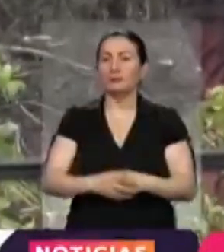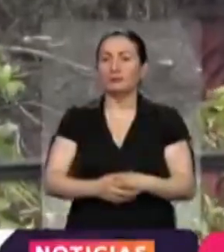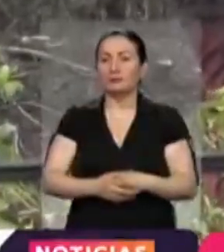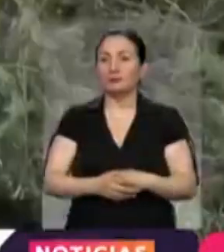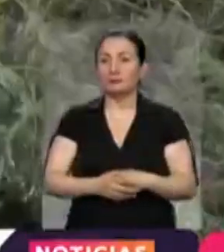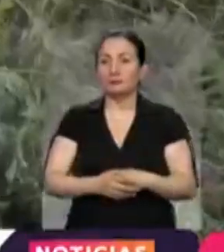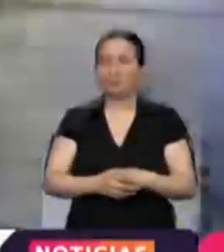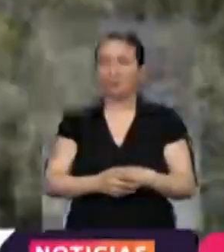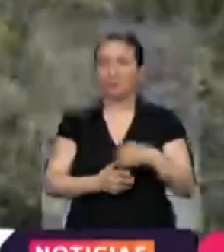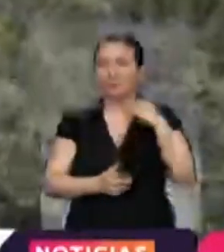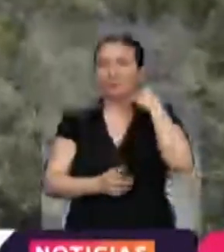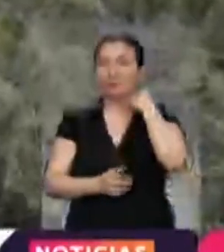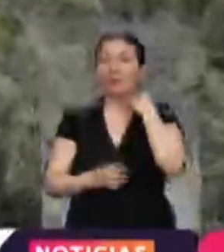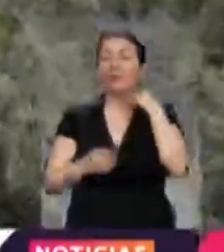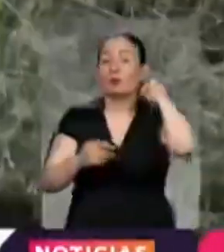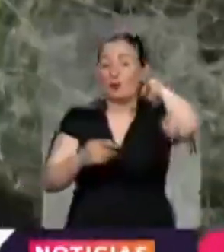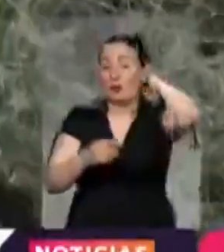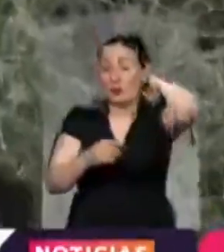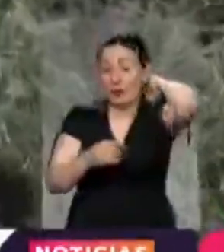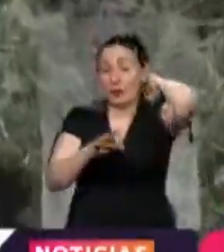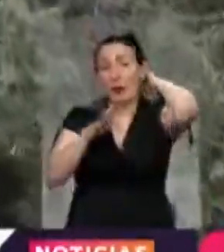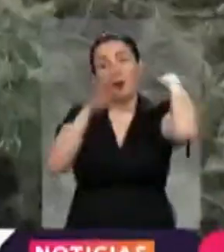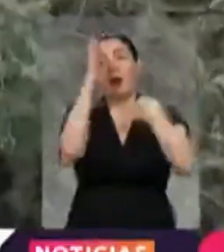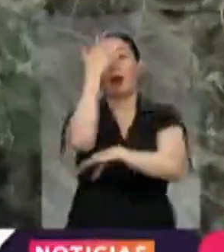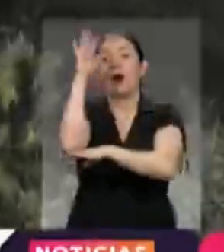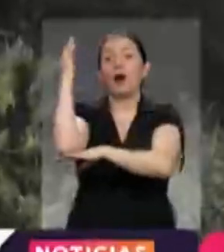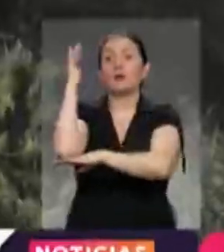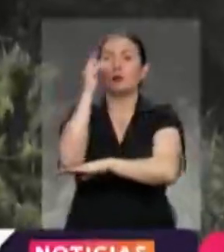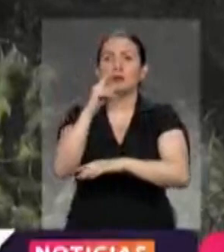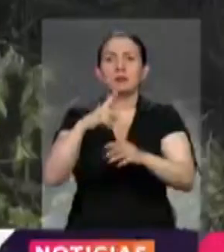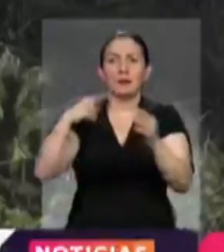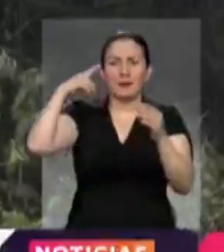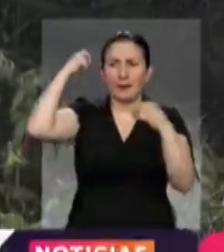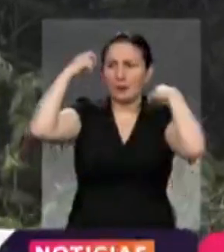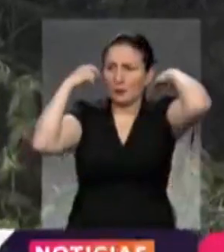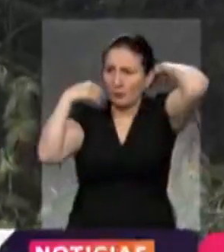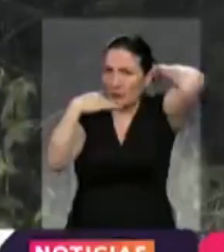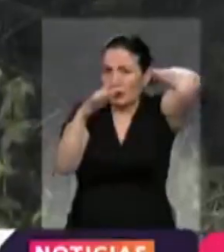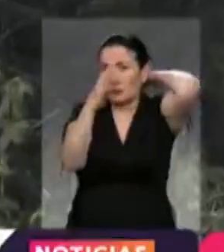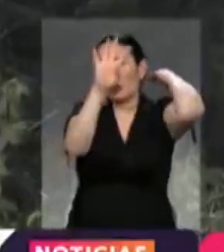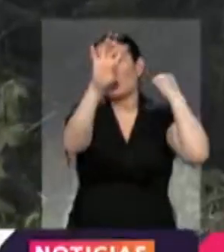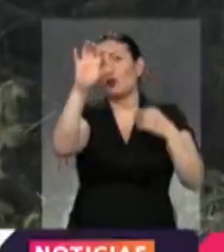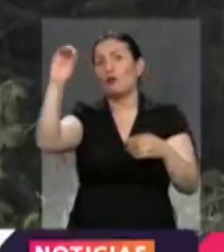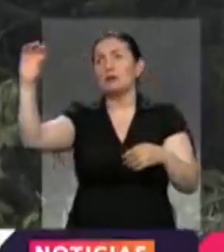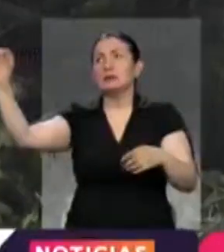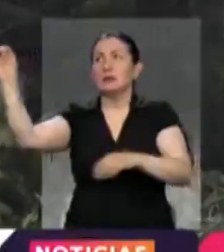tala de árboles en riesgo para habilitar la vía este sábado. Hasta ahora van más de 900.